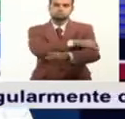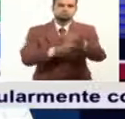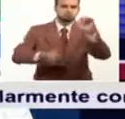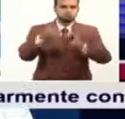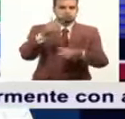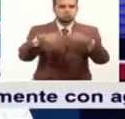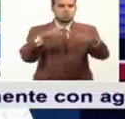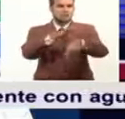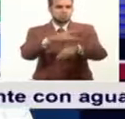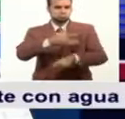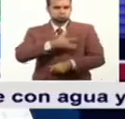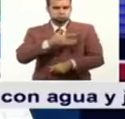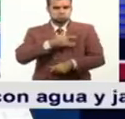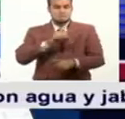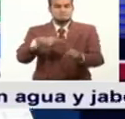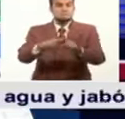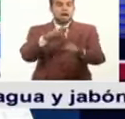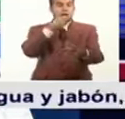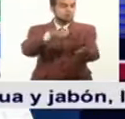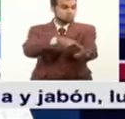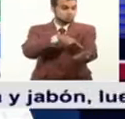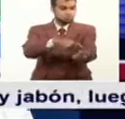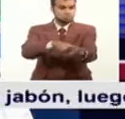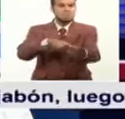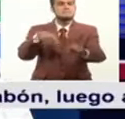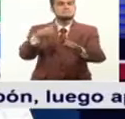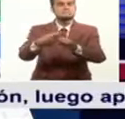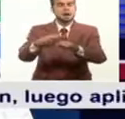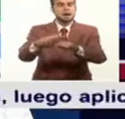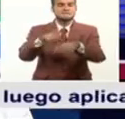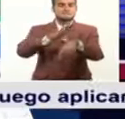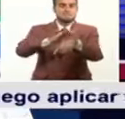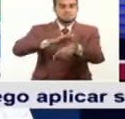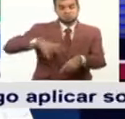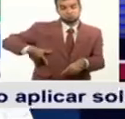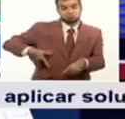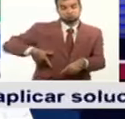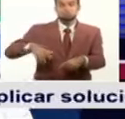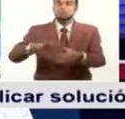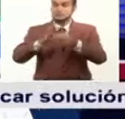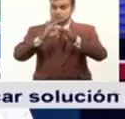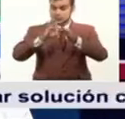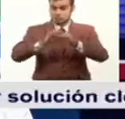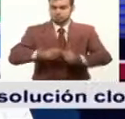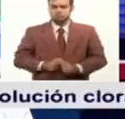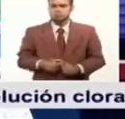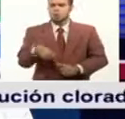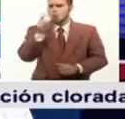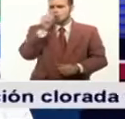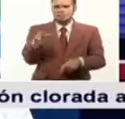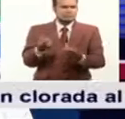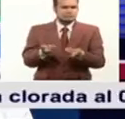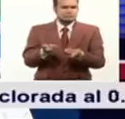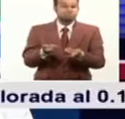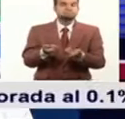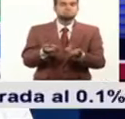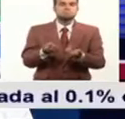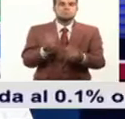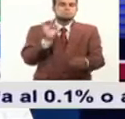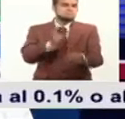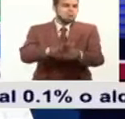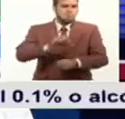y con una enfermedad renal crónica. Este paciente inicialmente solo presentó tos seca